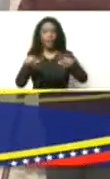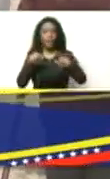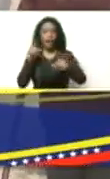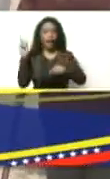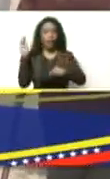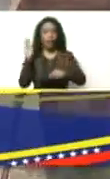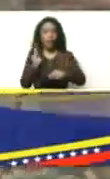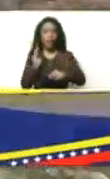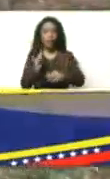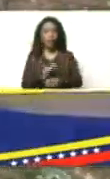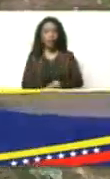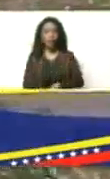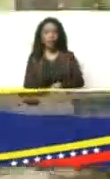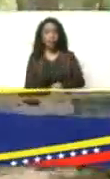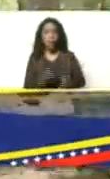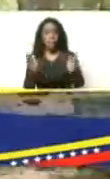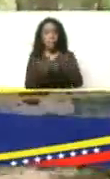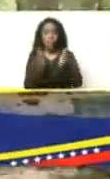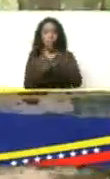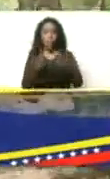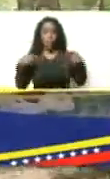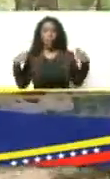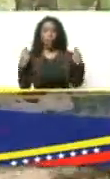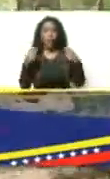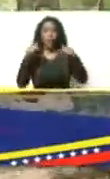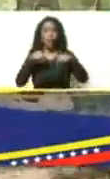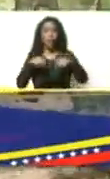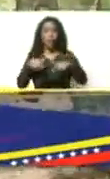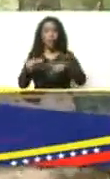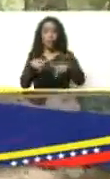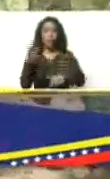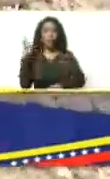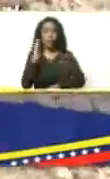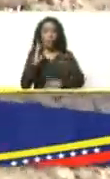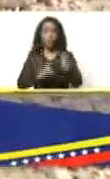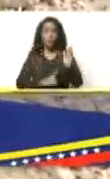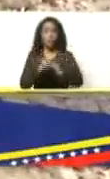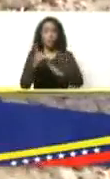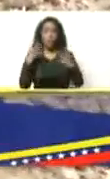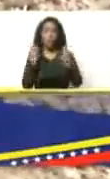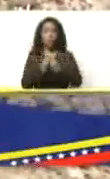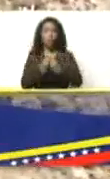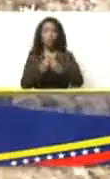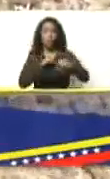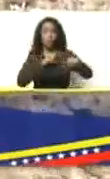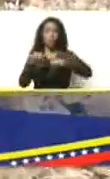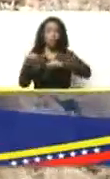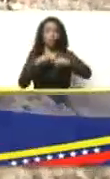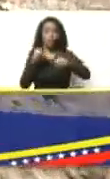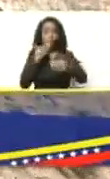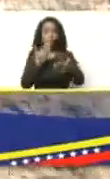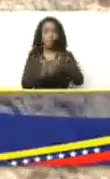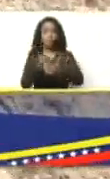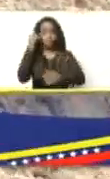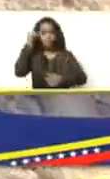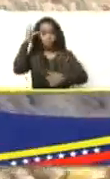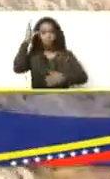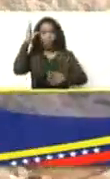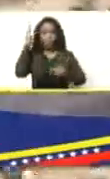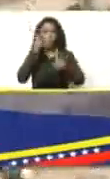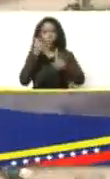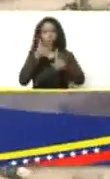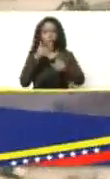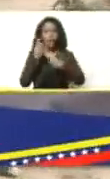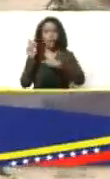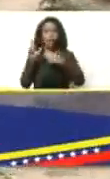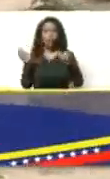viene incentivando y que desde este espacio hemos venido desarrollando un conjunto de acciones que permiten la capacitación, la formación